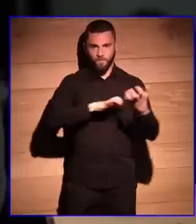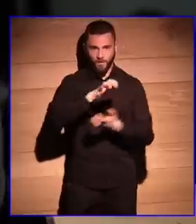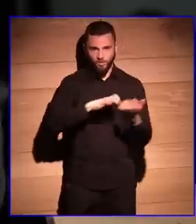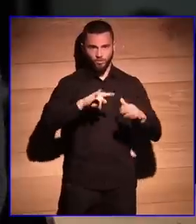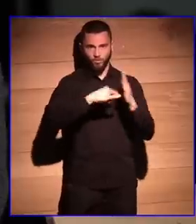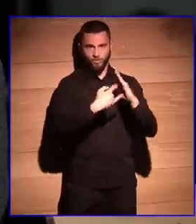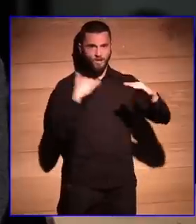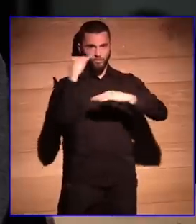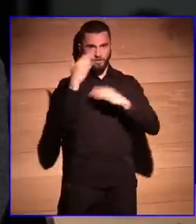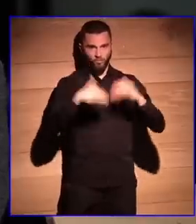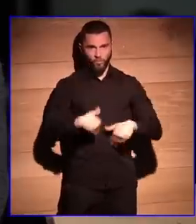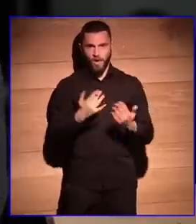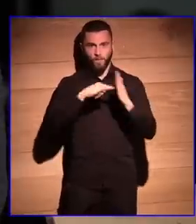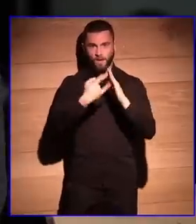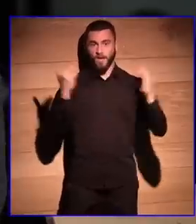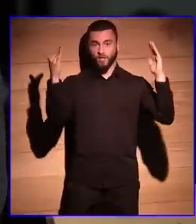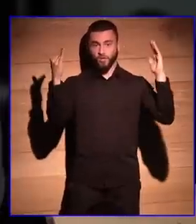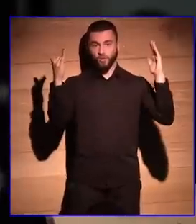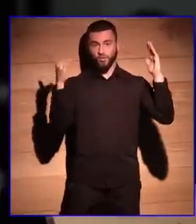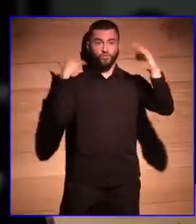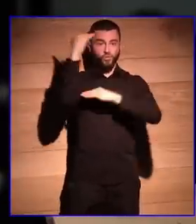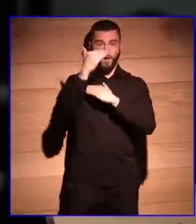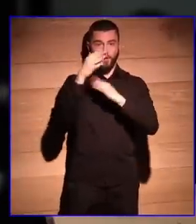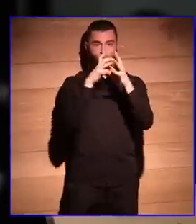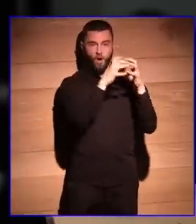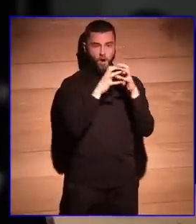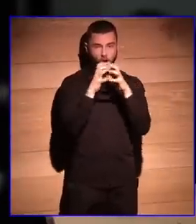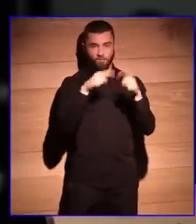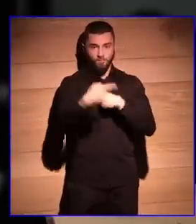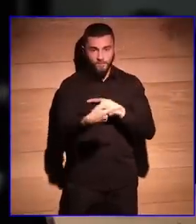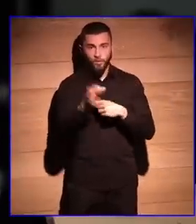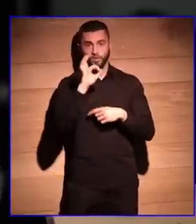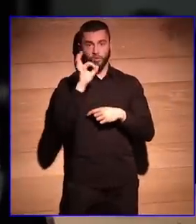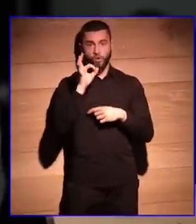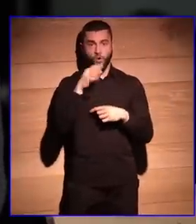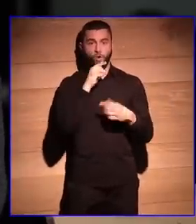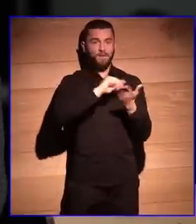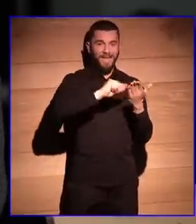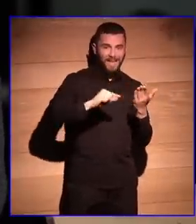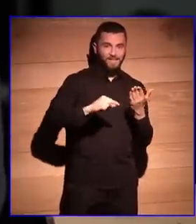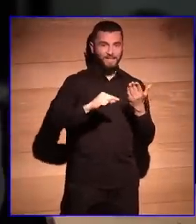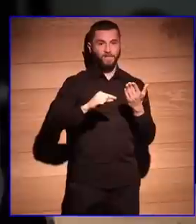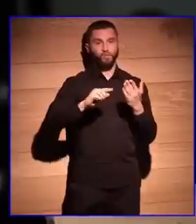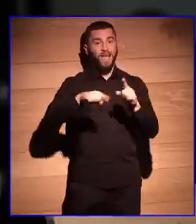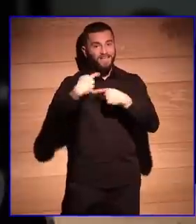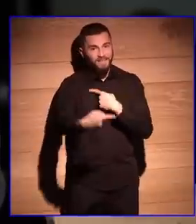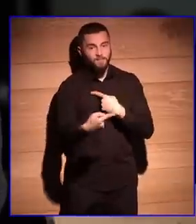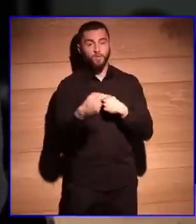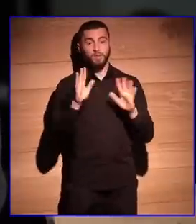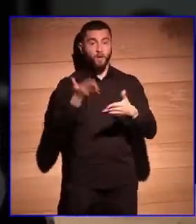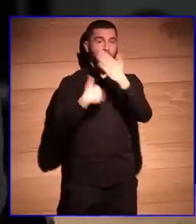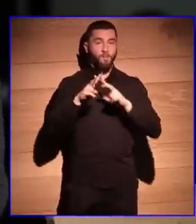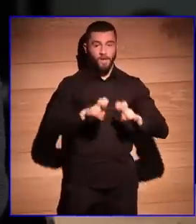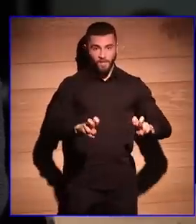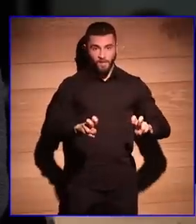superior. El plan superior es una coartada a posteriori o surge de reescrituras a posteriori. Pero